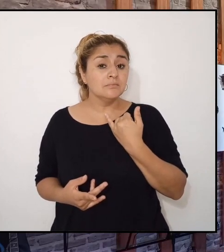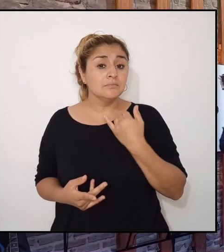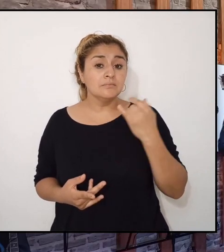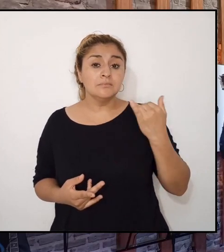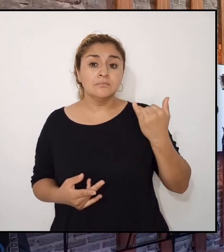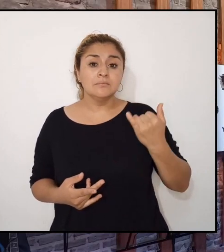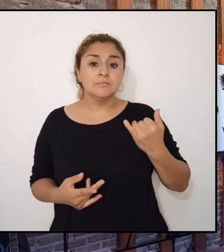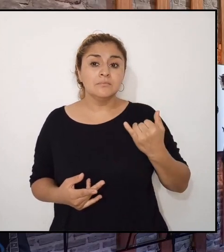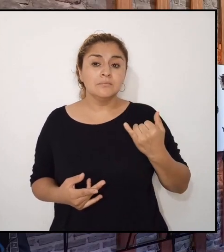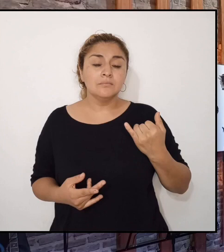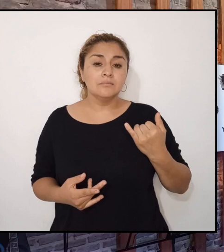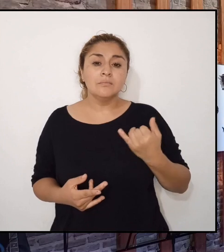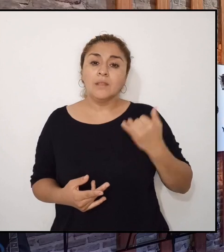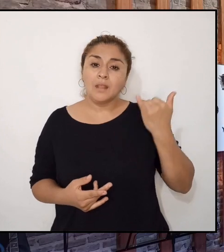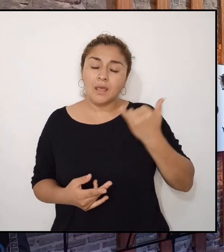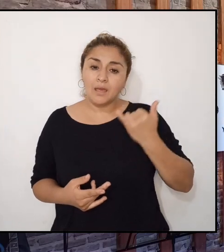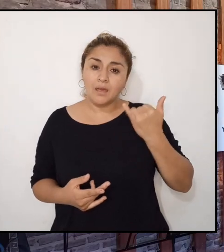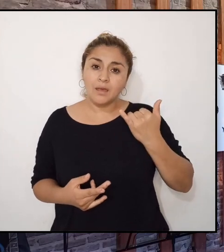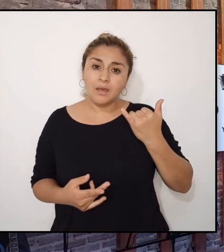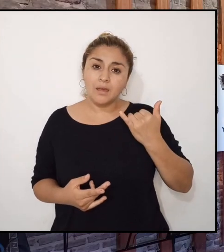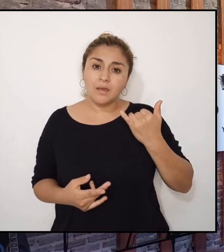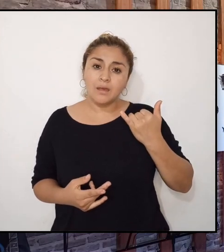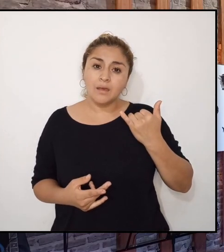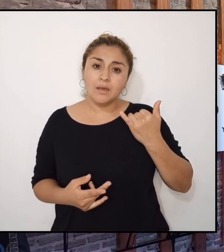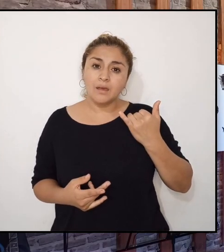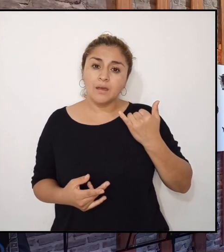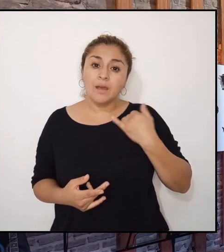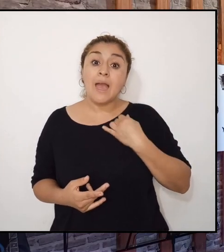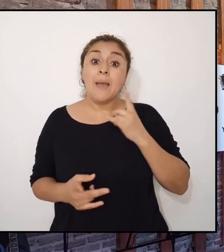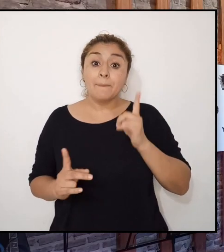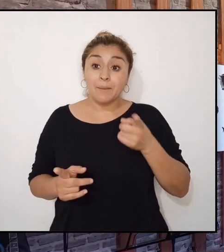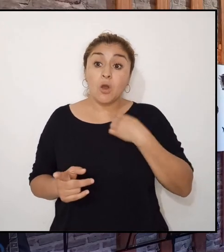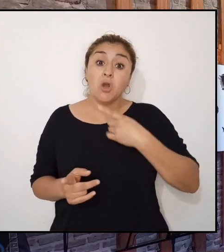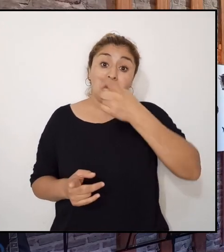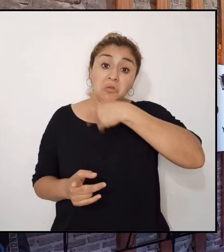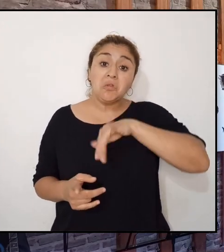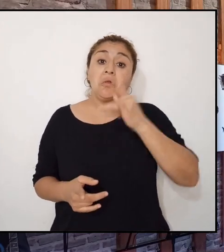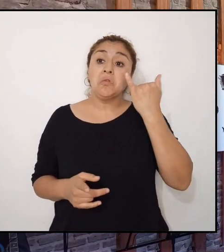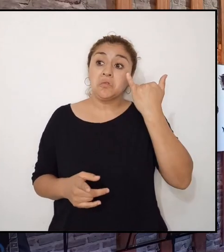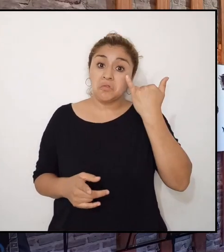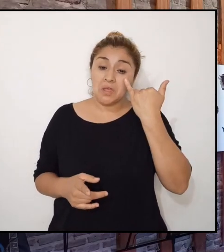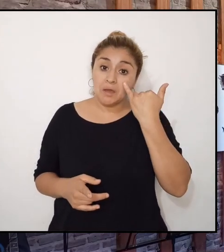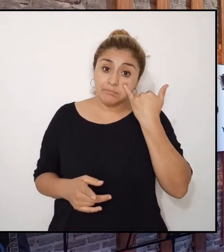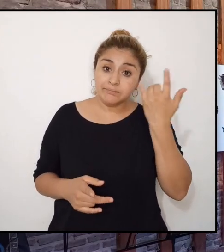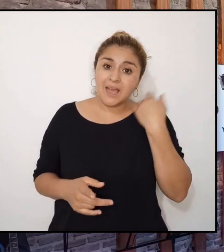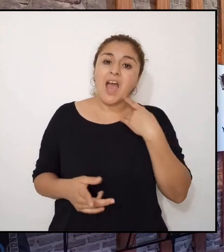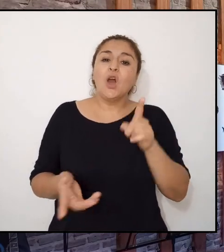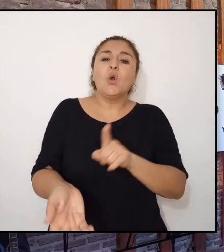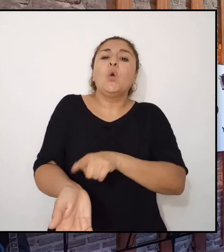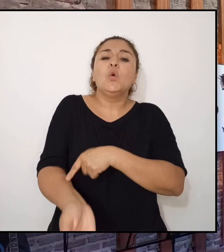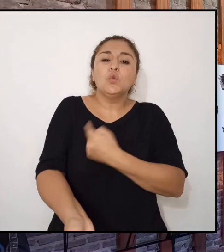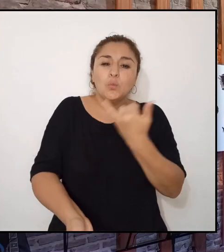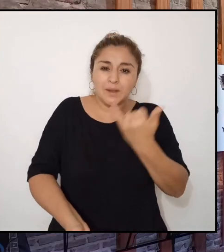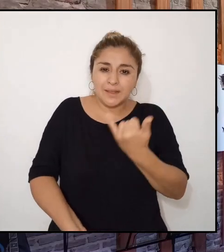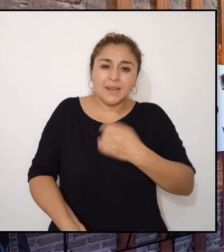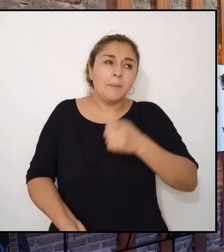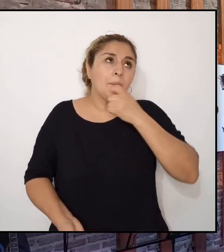en la iglesia, de decir, bueno, a ver, vamos a orar y poner cara de adoración, vamos a alabar y ya